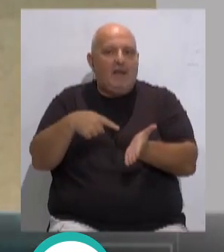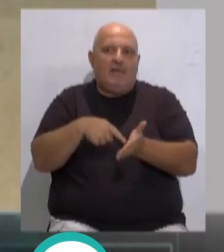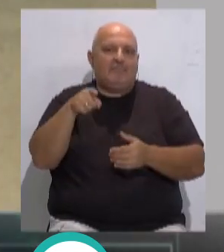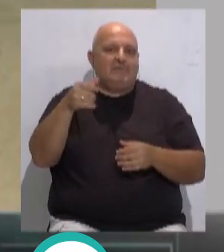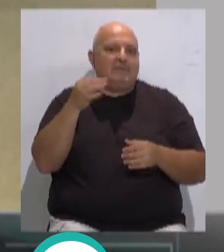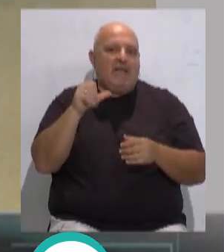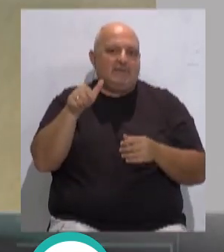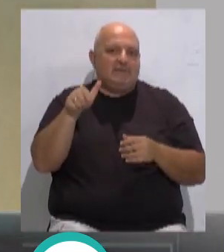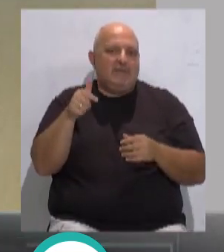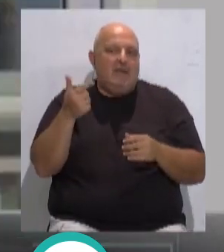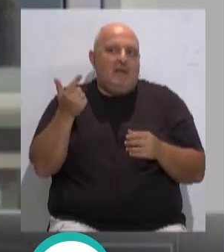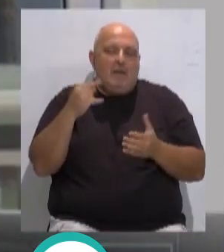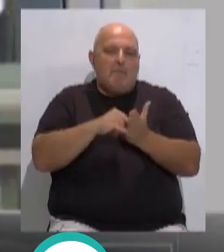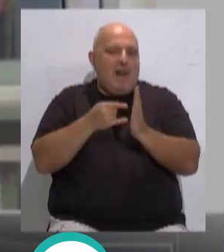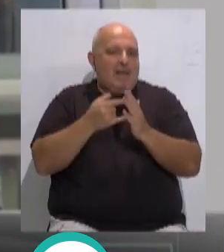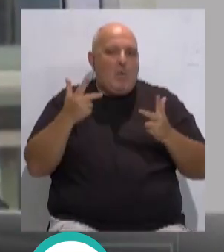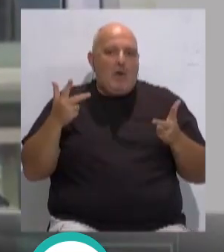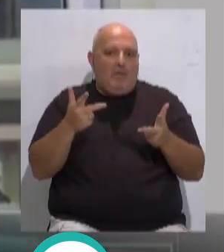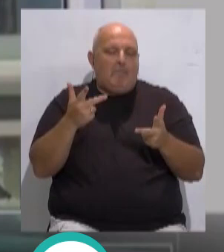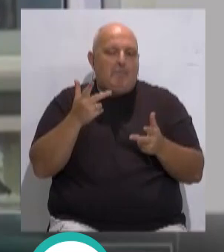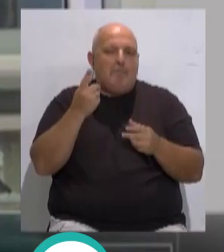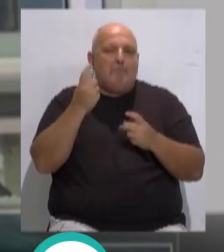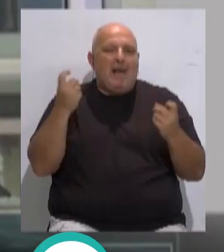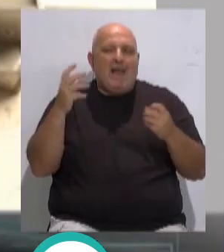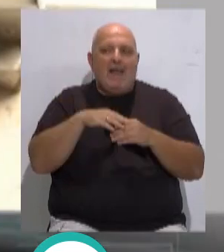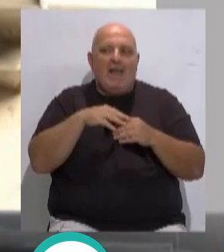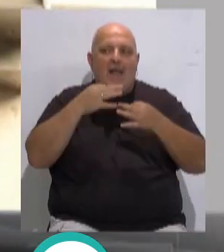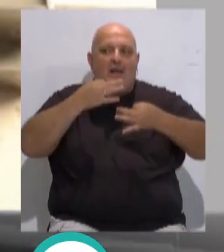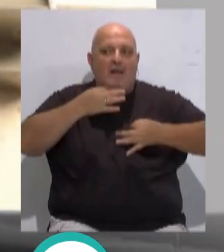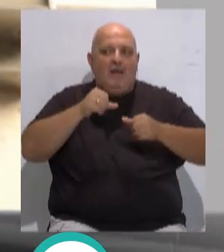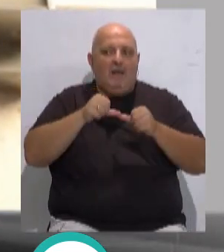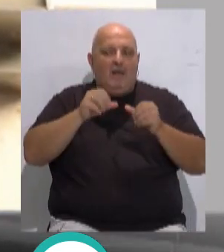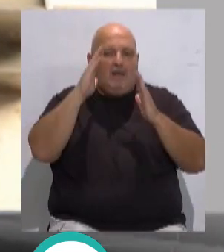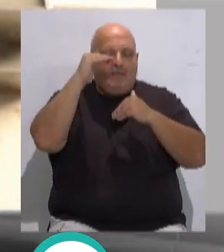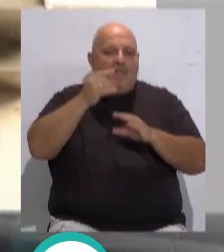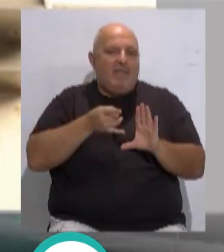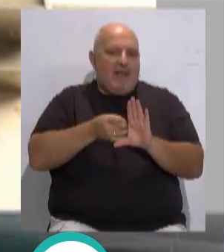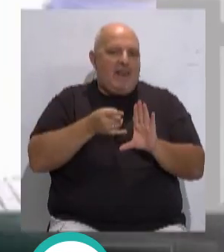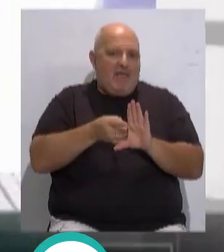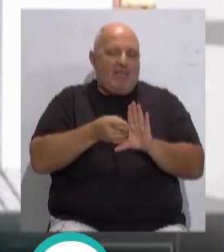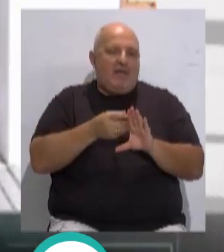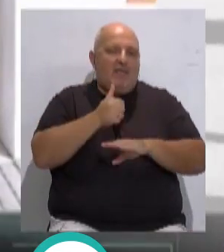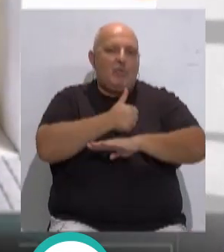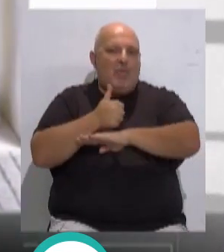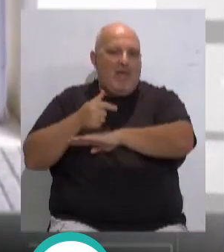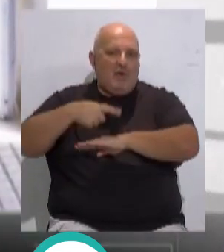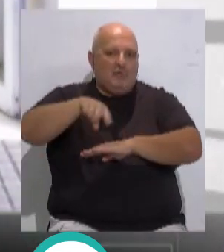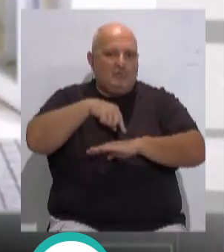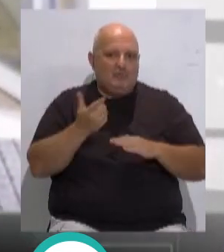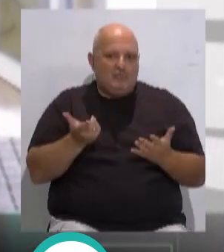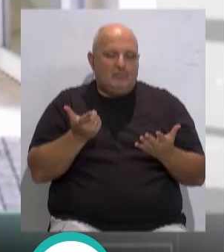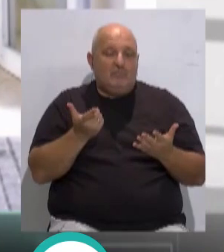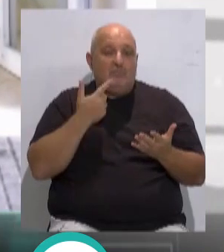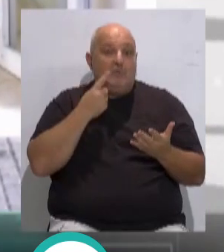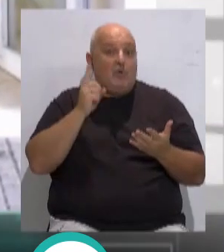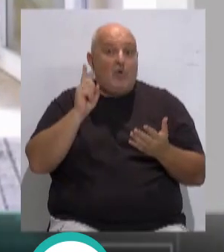Salud que ponga en marcha los mecanismos necesarios e imprescindibles para garantizar una asistencia de calidad a la ciudadanía, que en